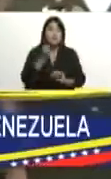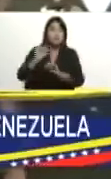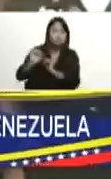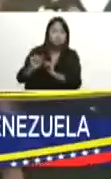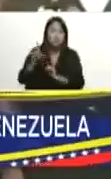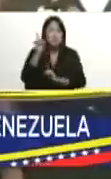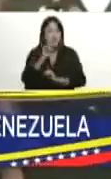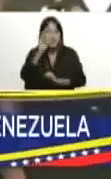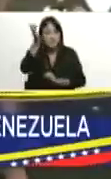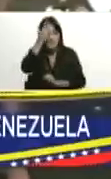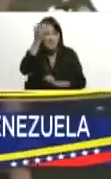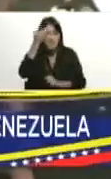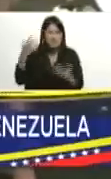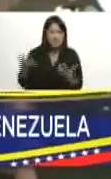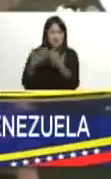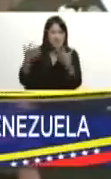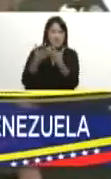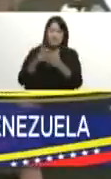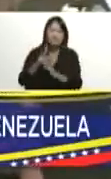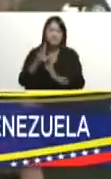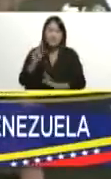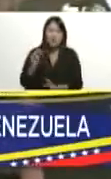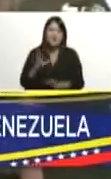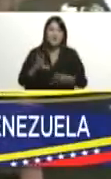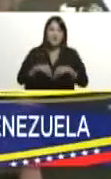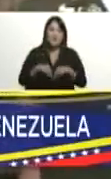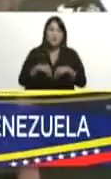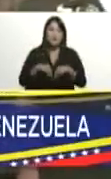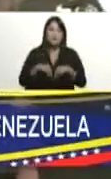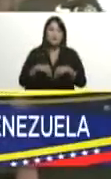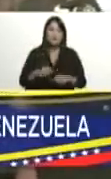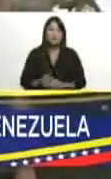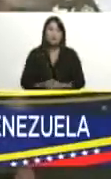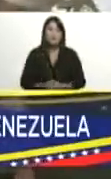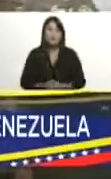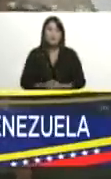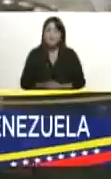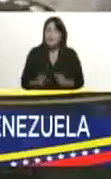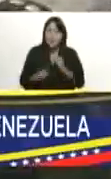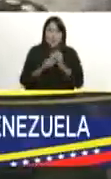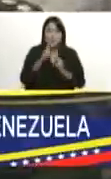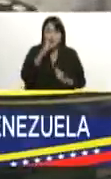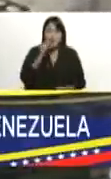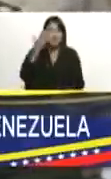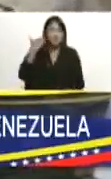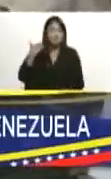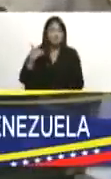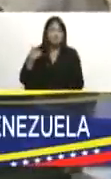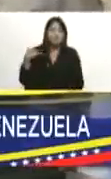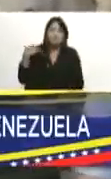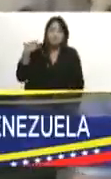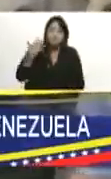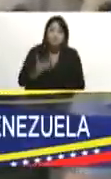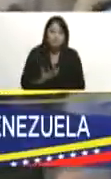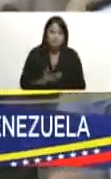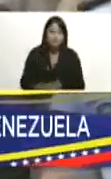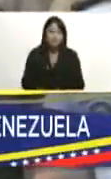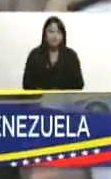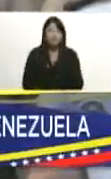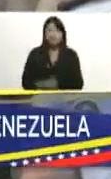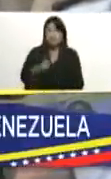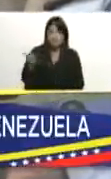la instigación cuantas veces sea necesario, como lo hemos hecho en otrora. No